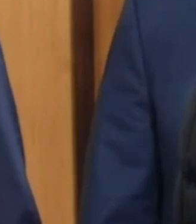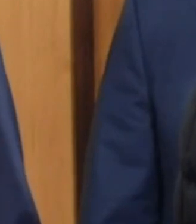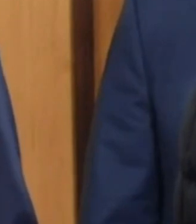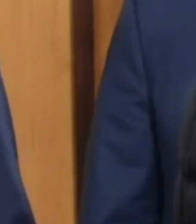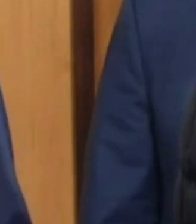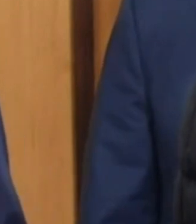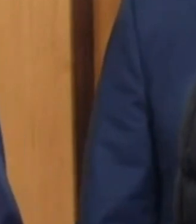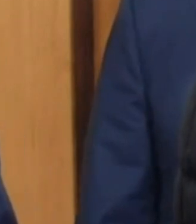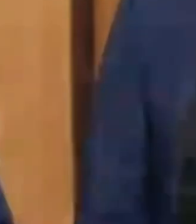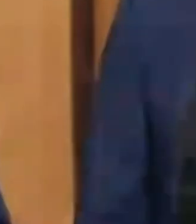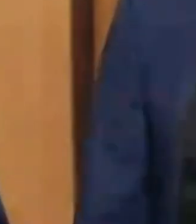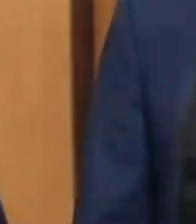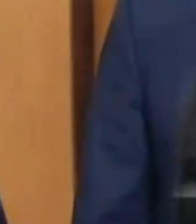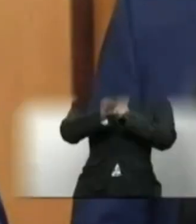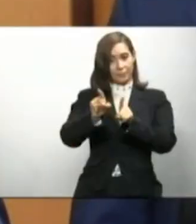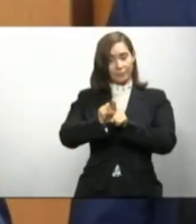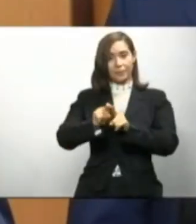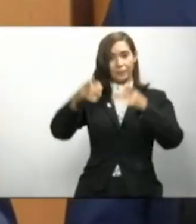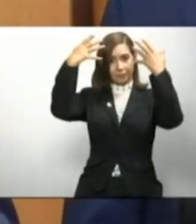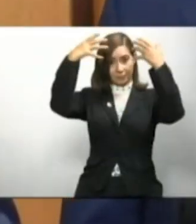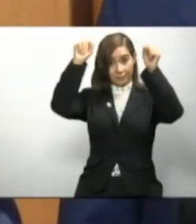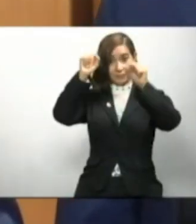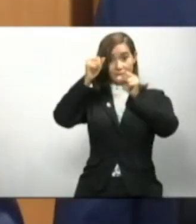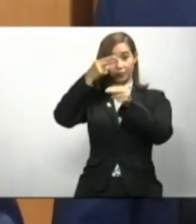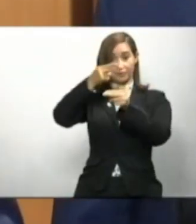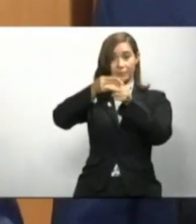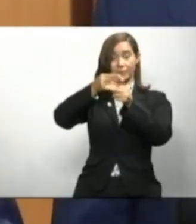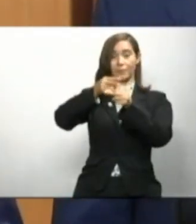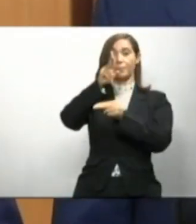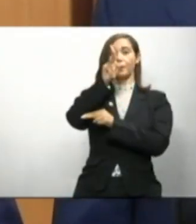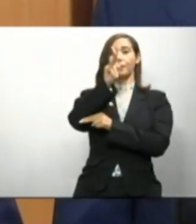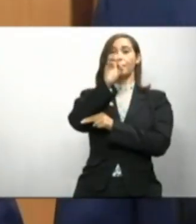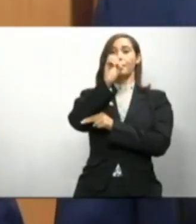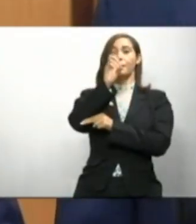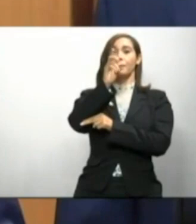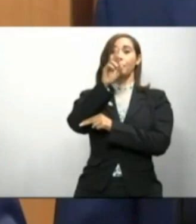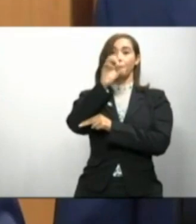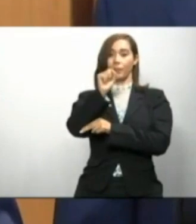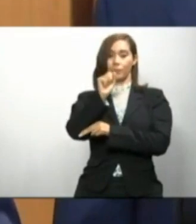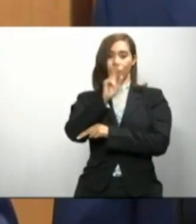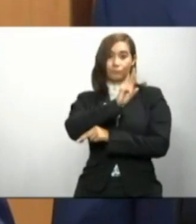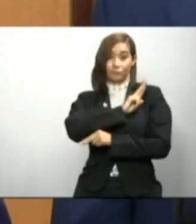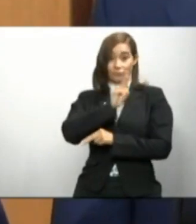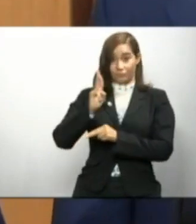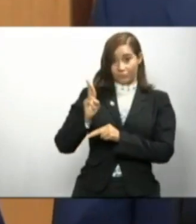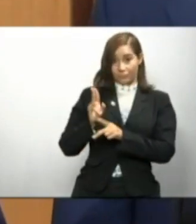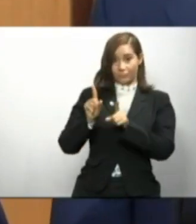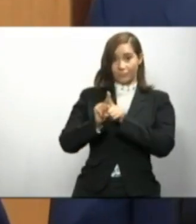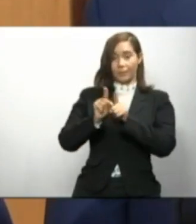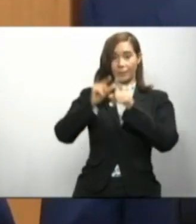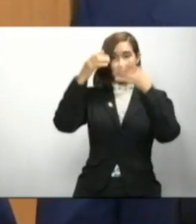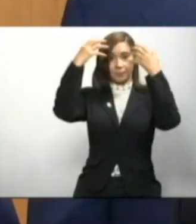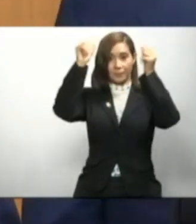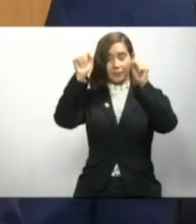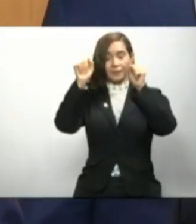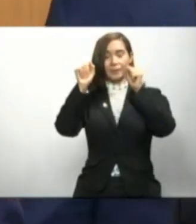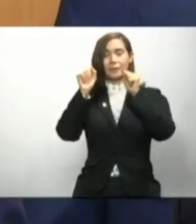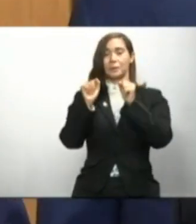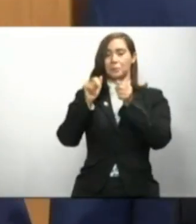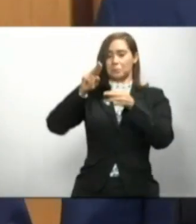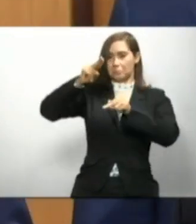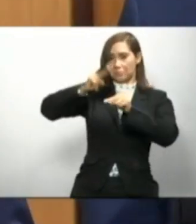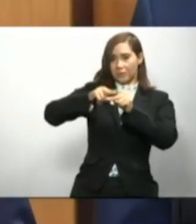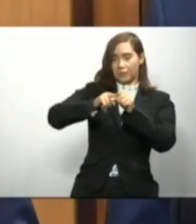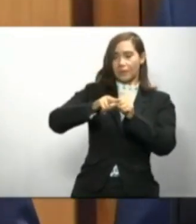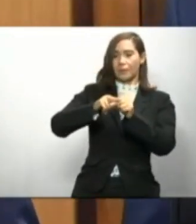con el presidente pedro sánchez tanto con el rey como con el presidente sánchez tuvimos la oportunidad de repasar los